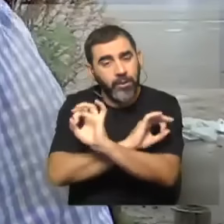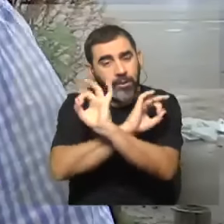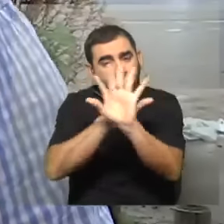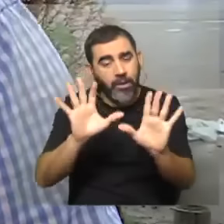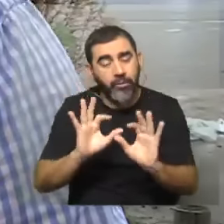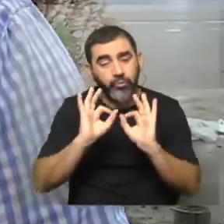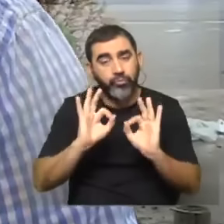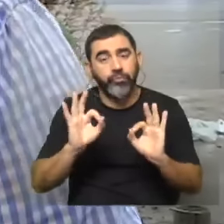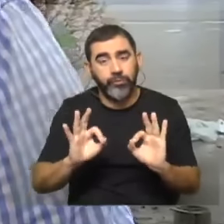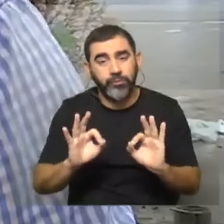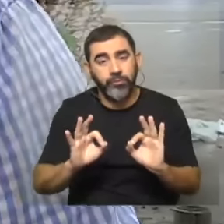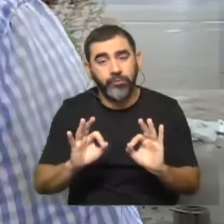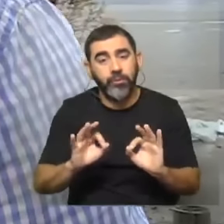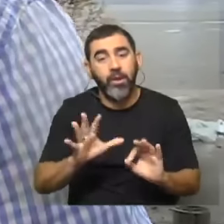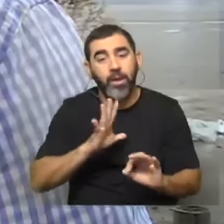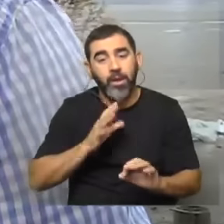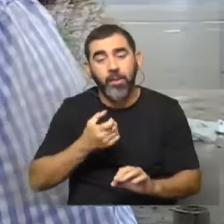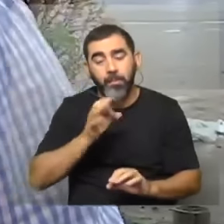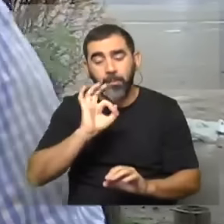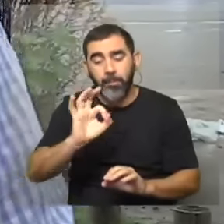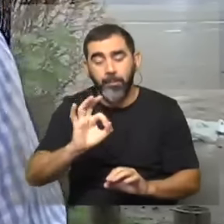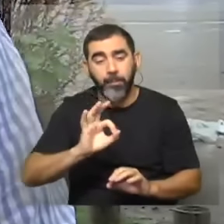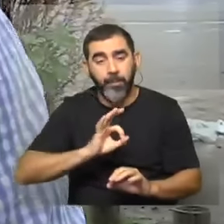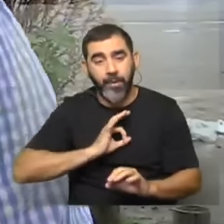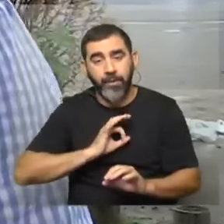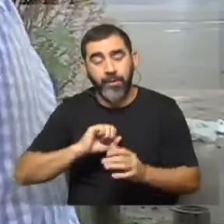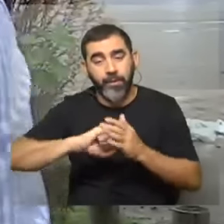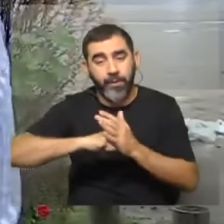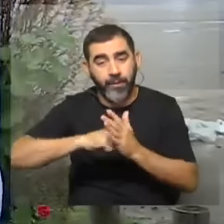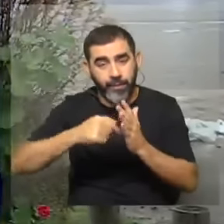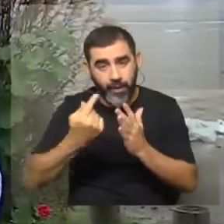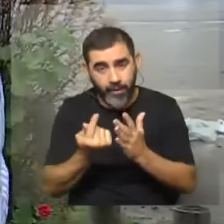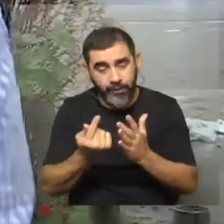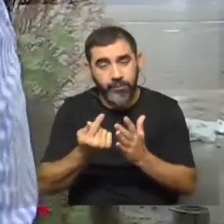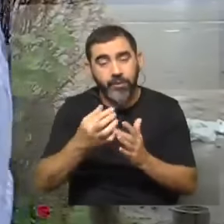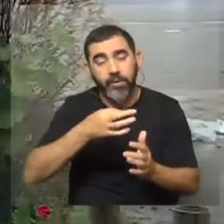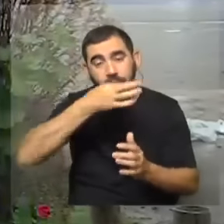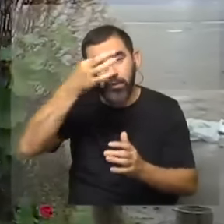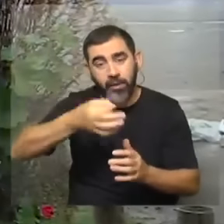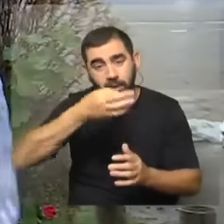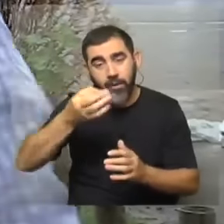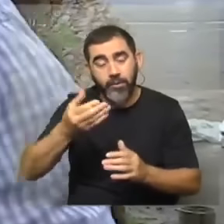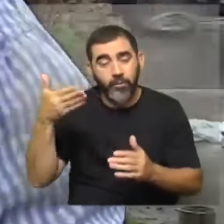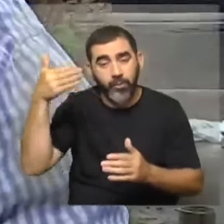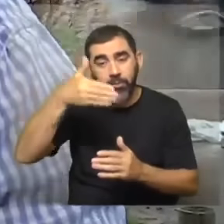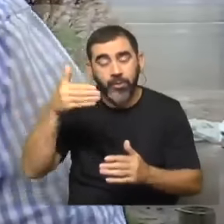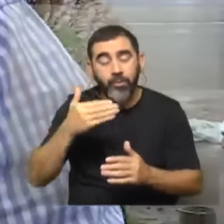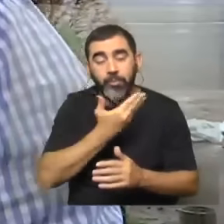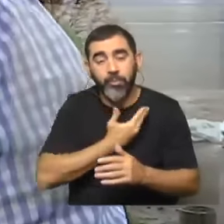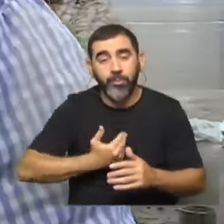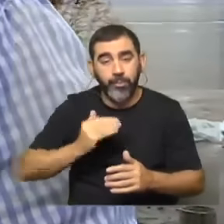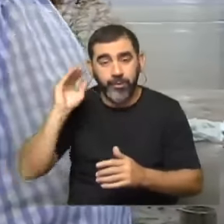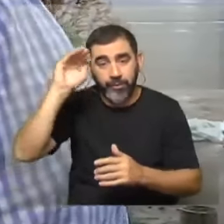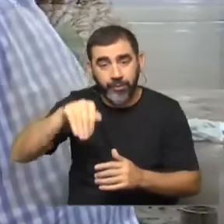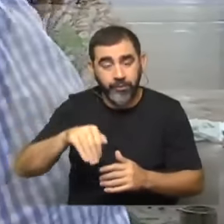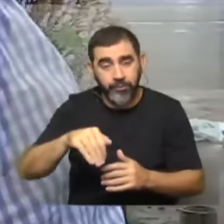inequívocos hay una medalla acuñada por el Banco Central del Uruguay hay un acto en el que participó en su momento el presidente de la república